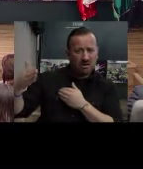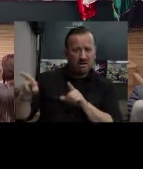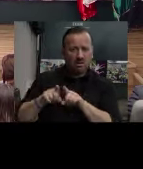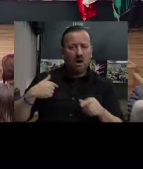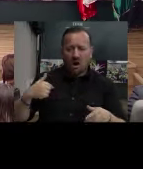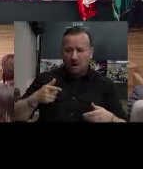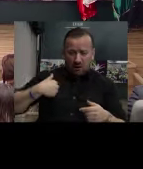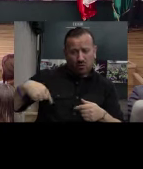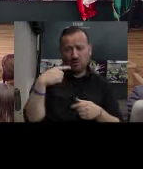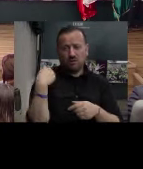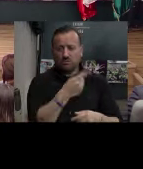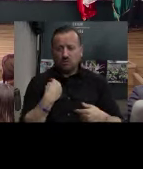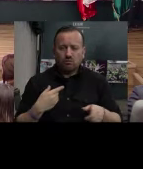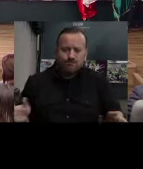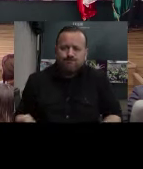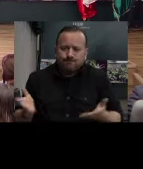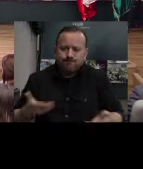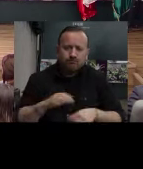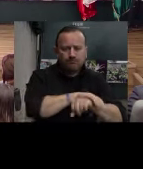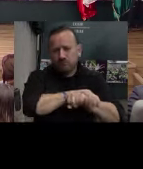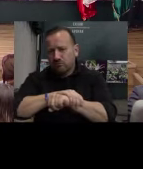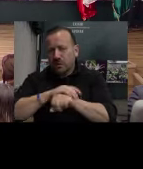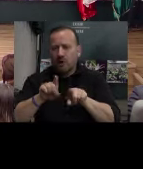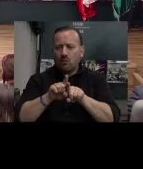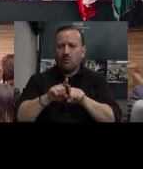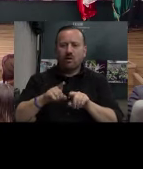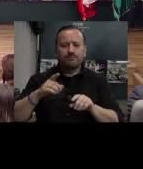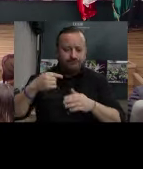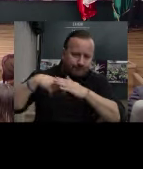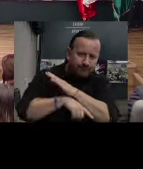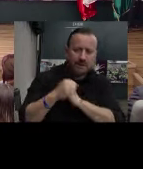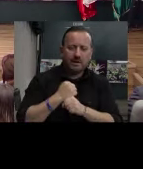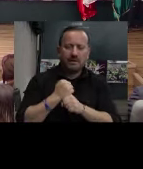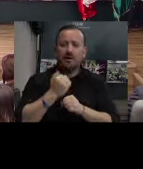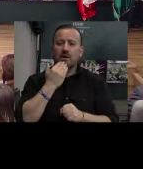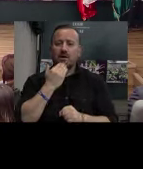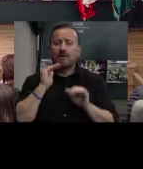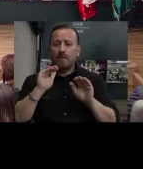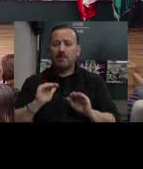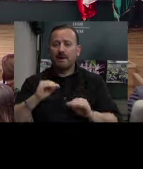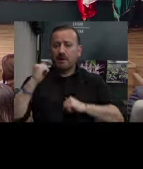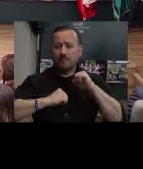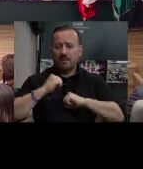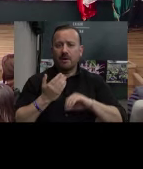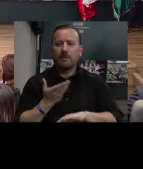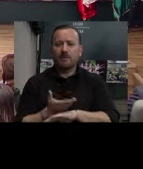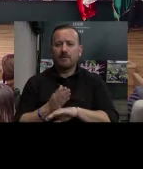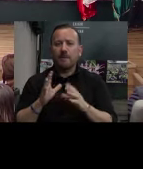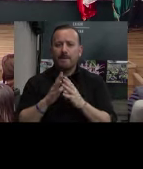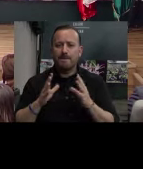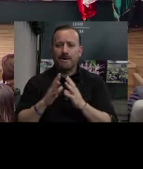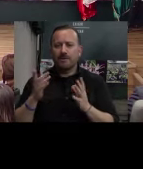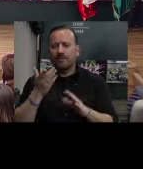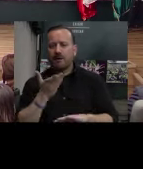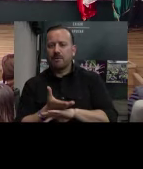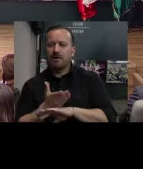impulsa nos anima y nos exige poder poder abordarlos las mismas empresas están pidiendo que cada vez más incorporar